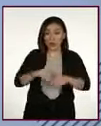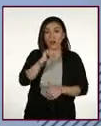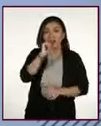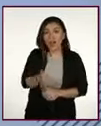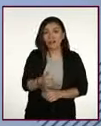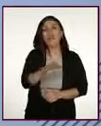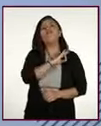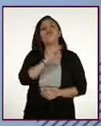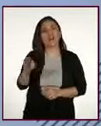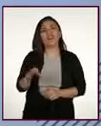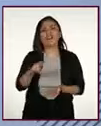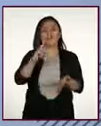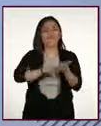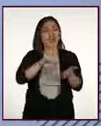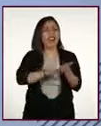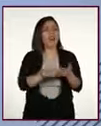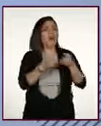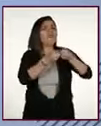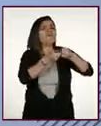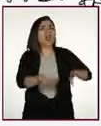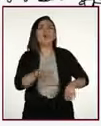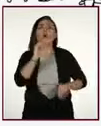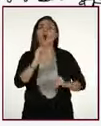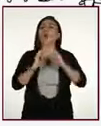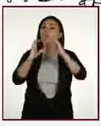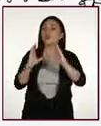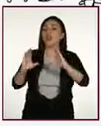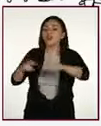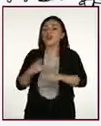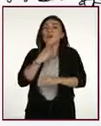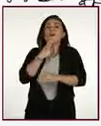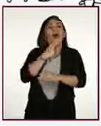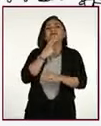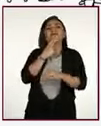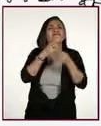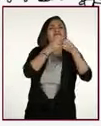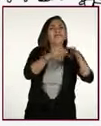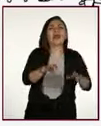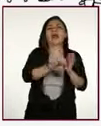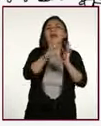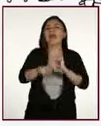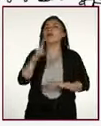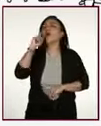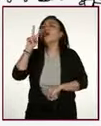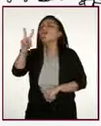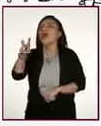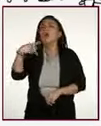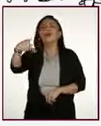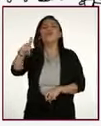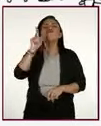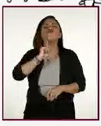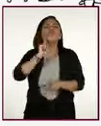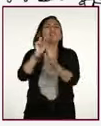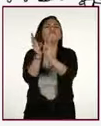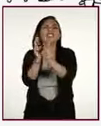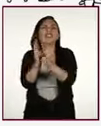hacer pérdida de valores o cuidados comunitarios, ¿no? Debe haber cómo está la vecina, de que si la vecina se